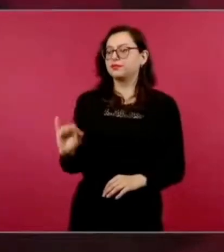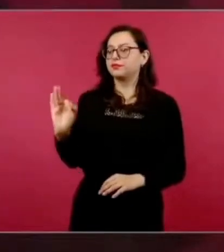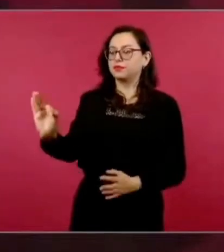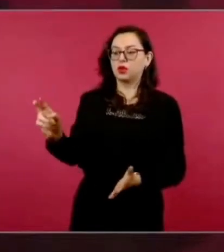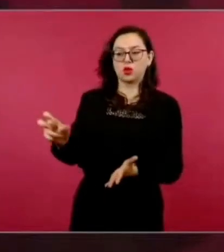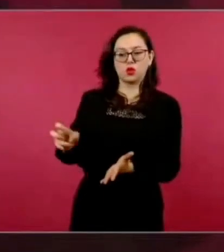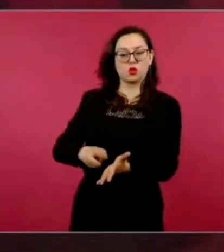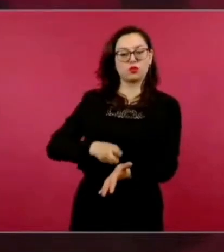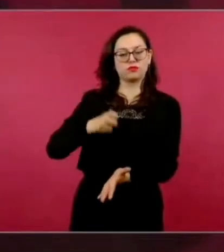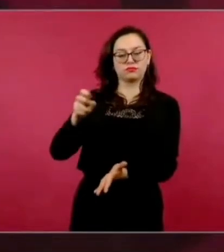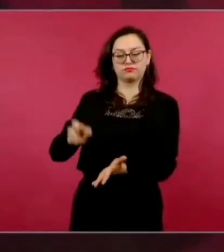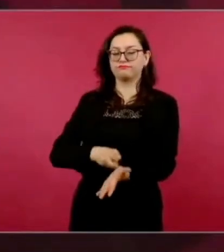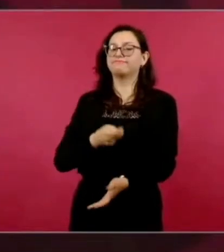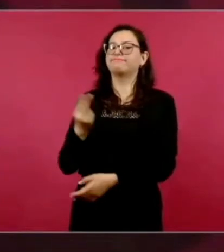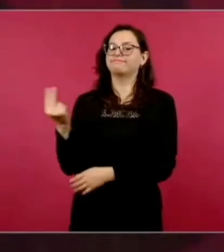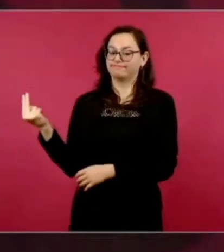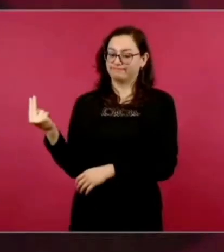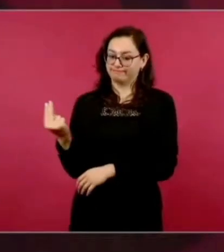para el país.